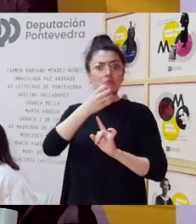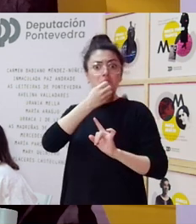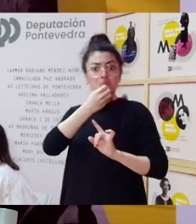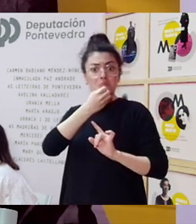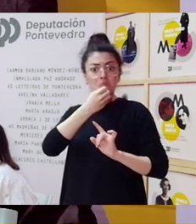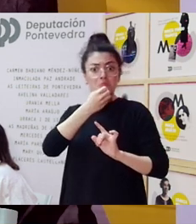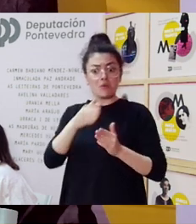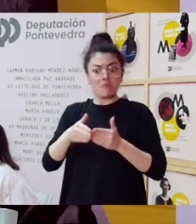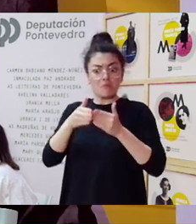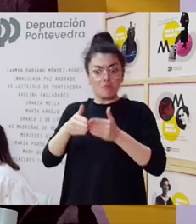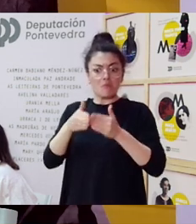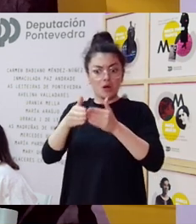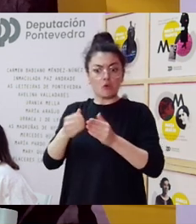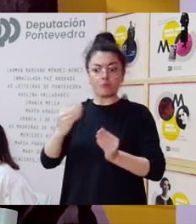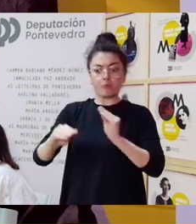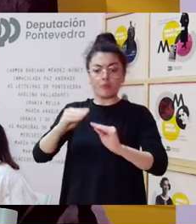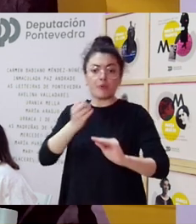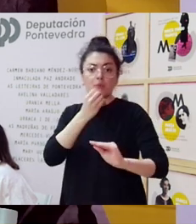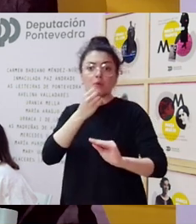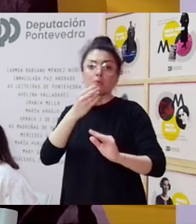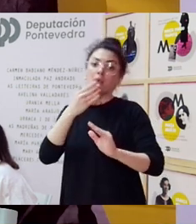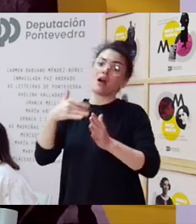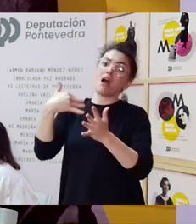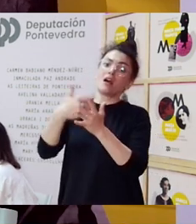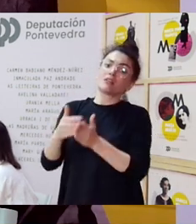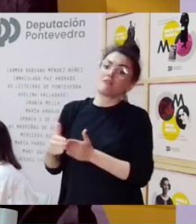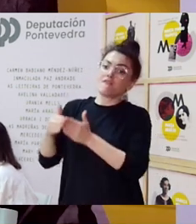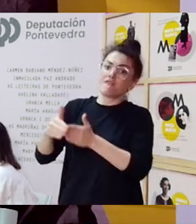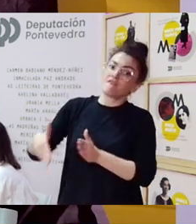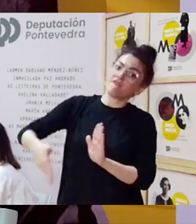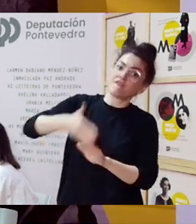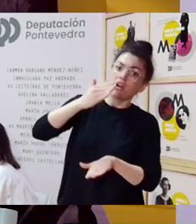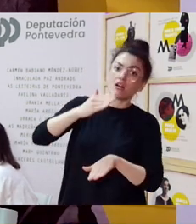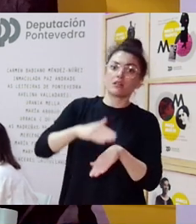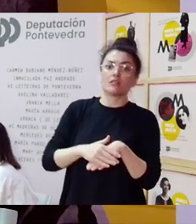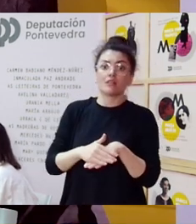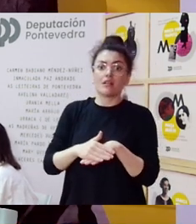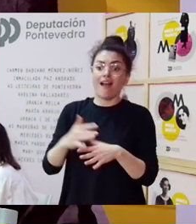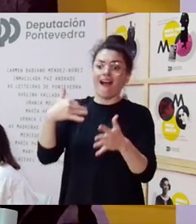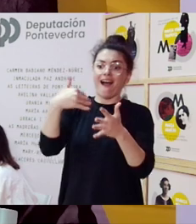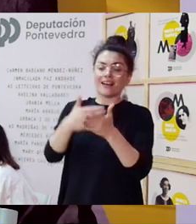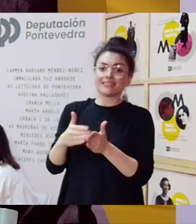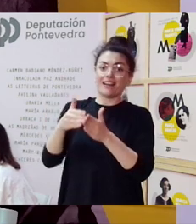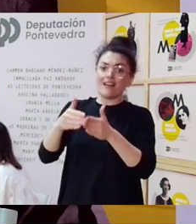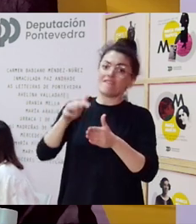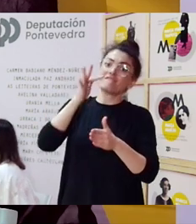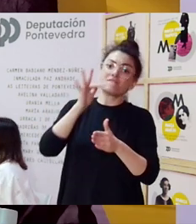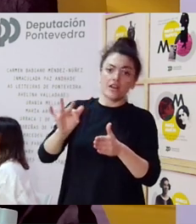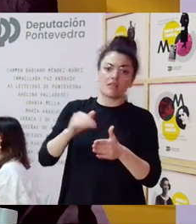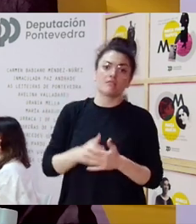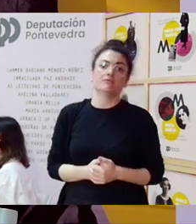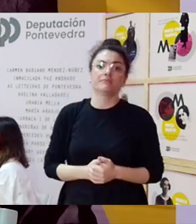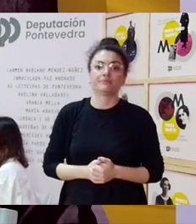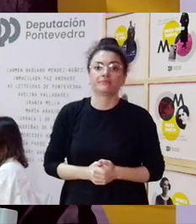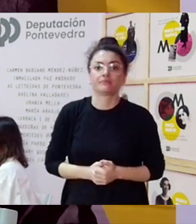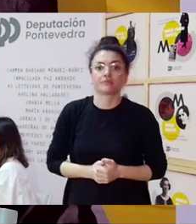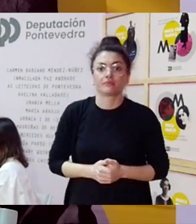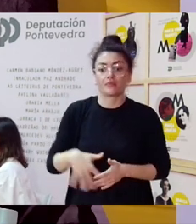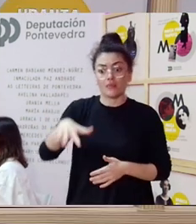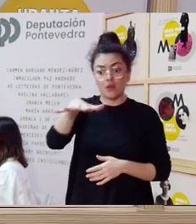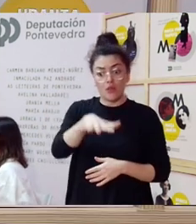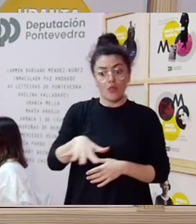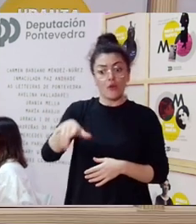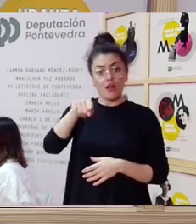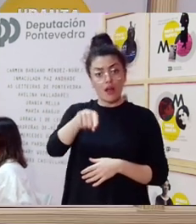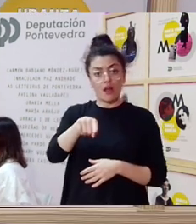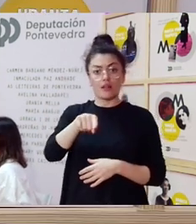del e marcharon a Sete. E conseguiron arribar a Sete. E chegaron a Sete. E en Sete,